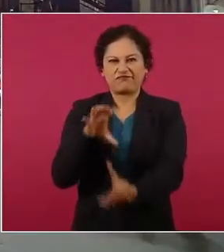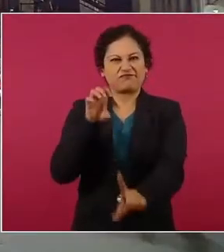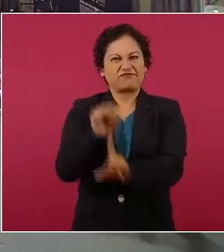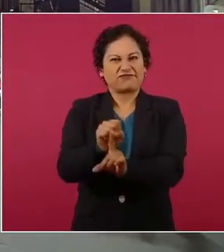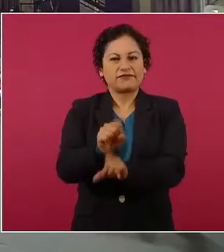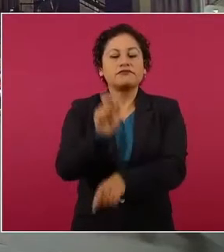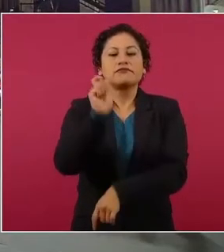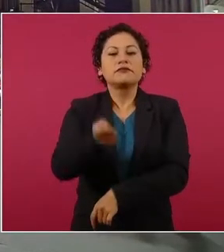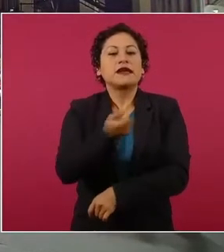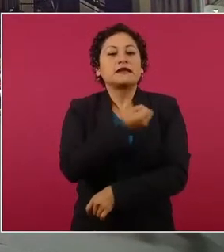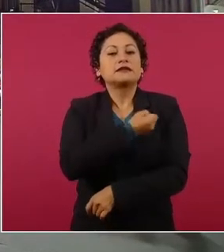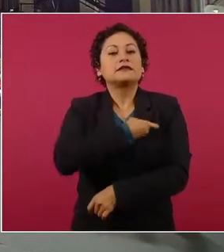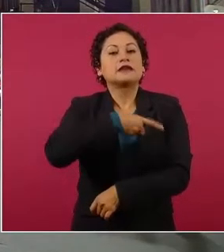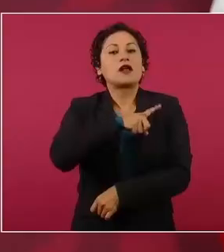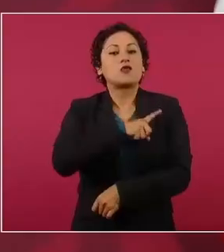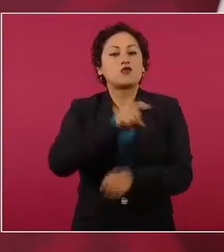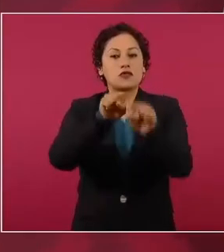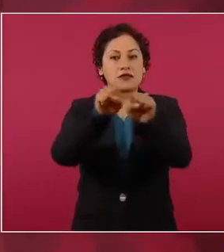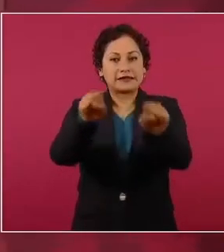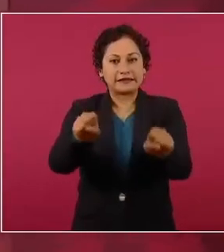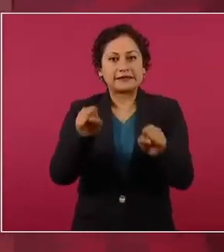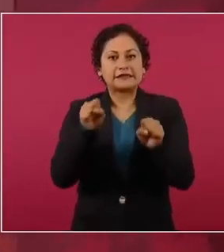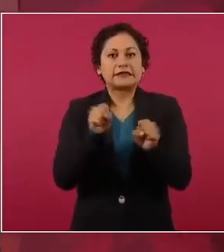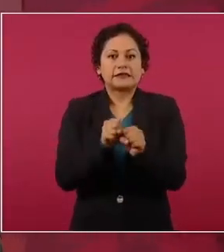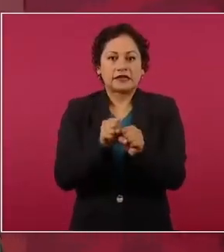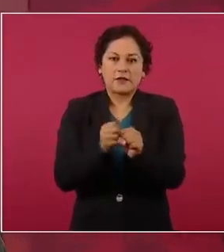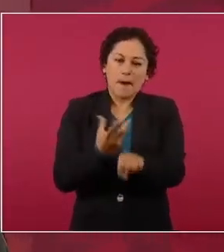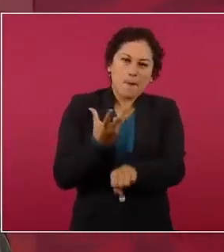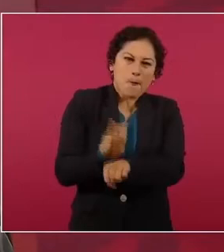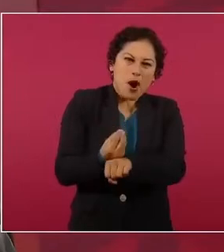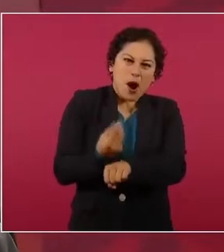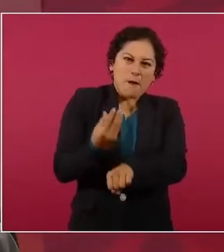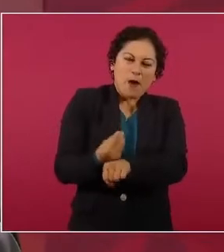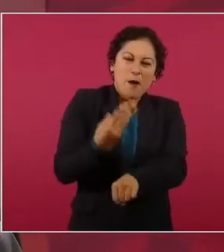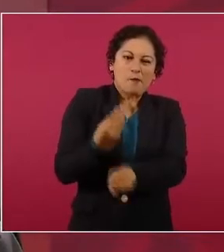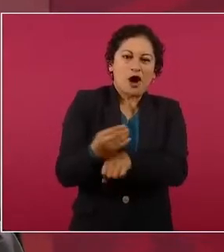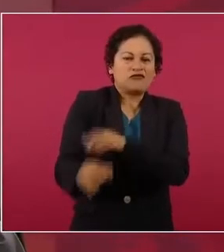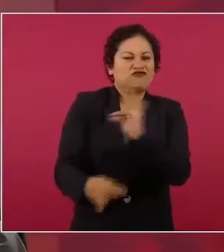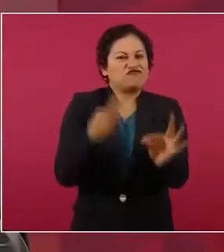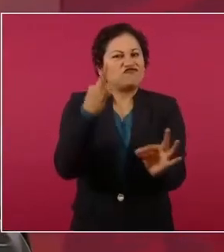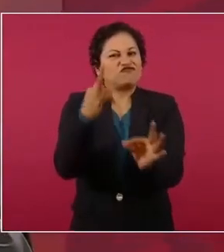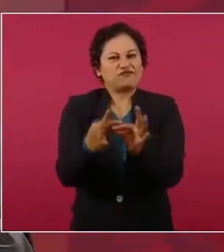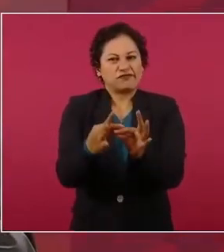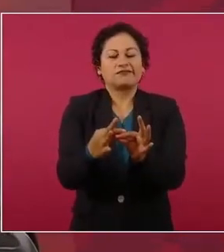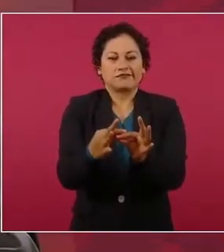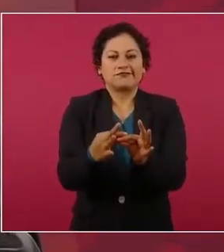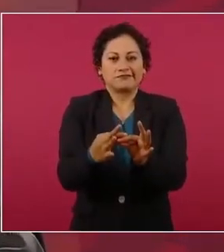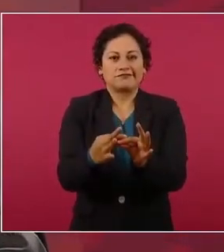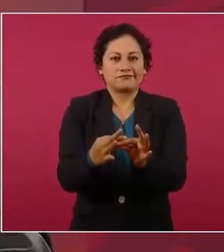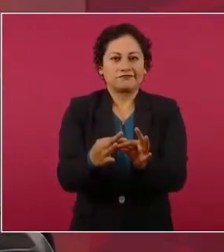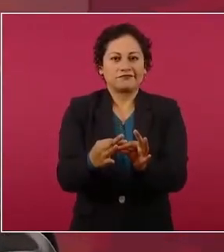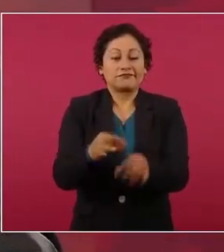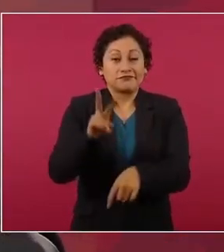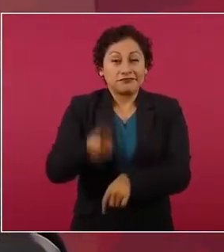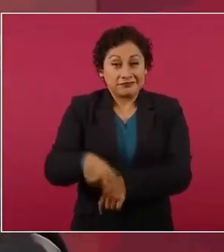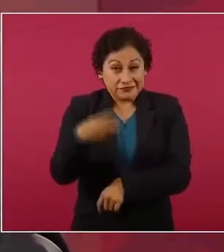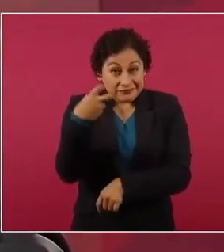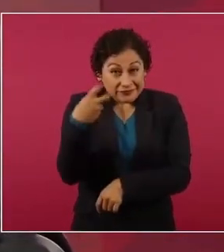sistema de salud de primera, como los mejores del